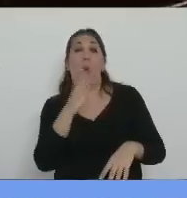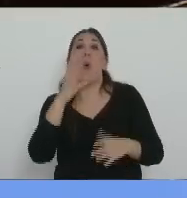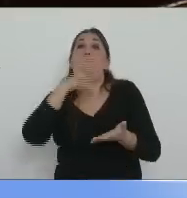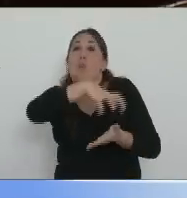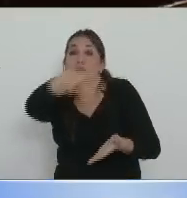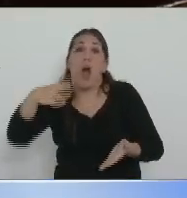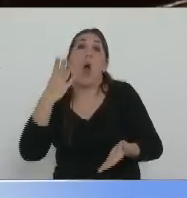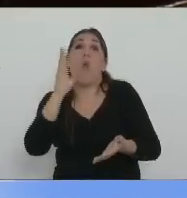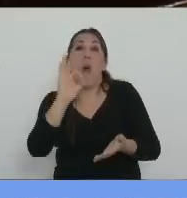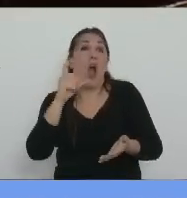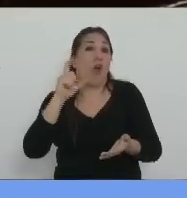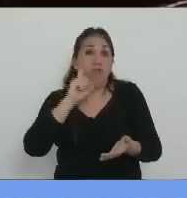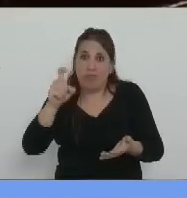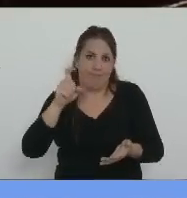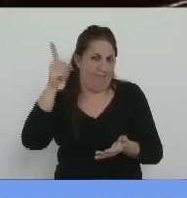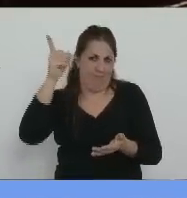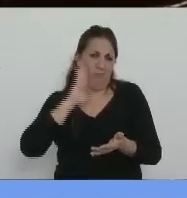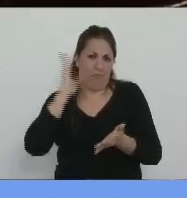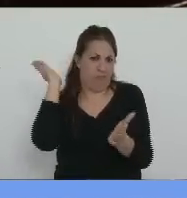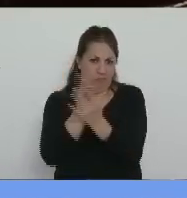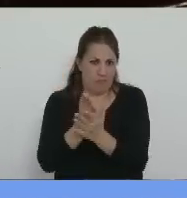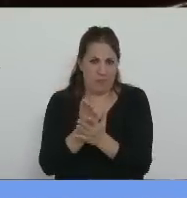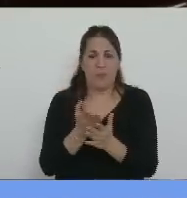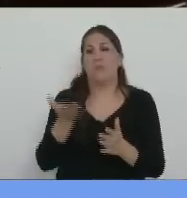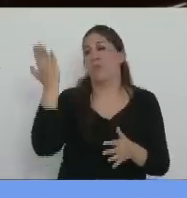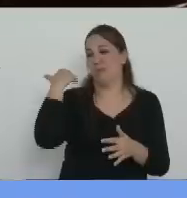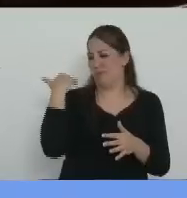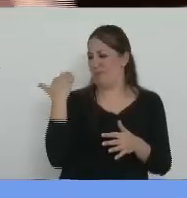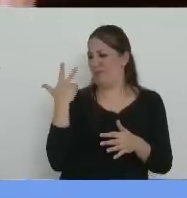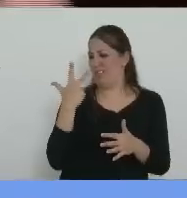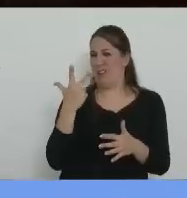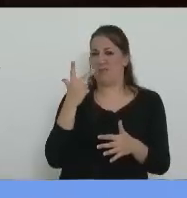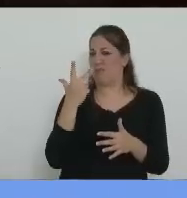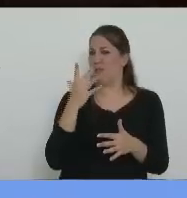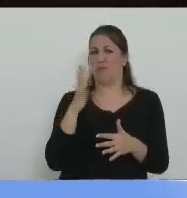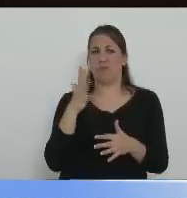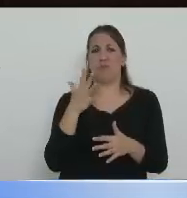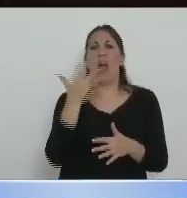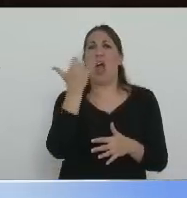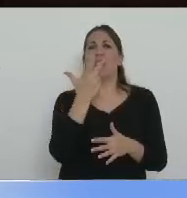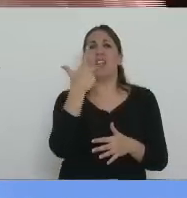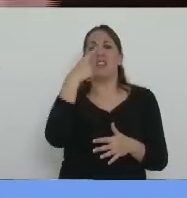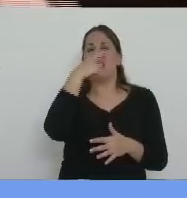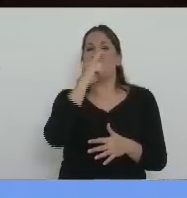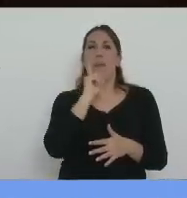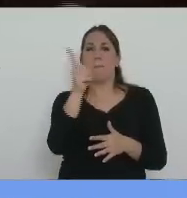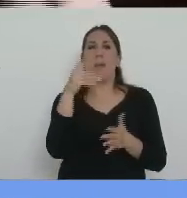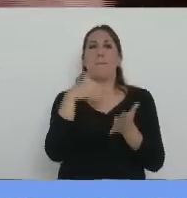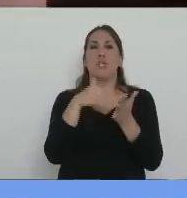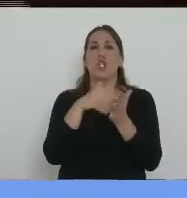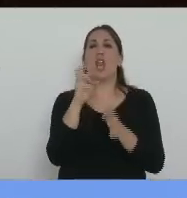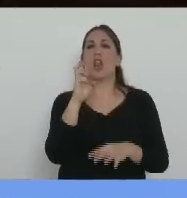conocía que había existido en los últimos 34 años 37 mil millones de dólares desde